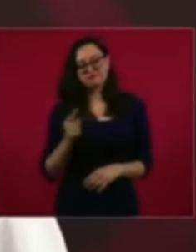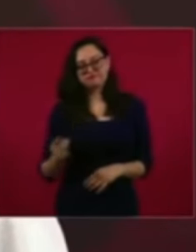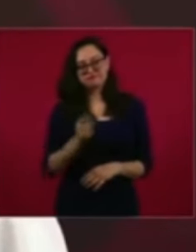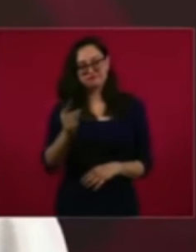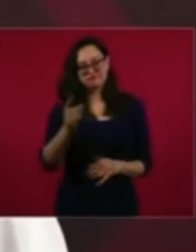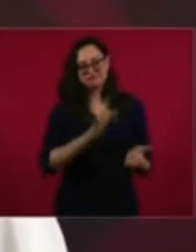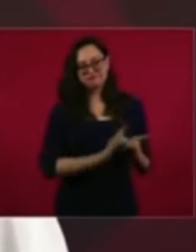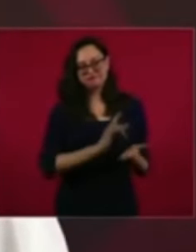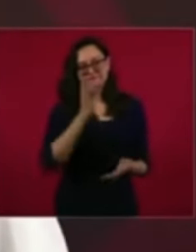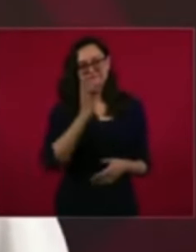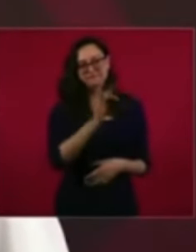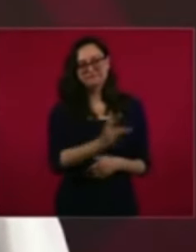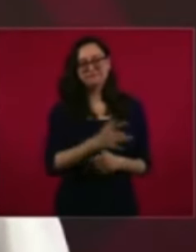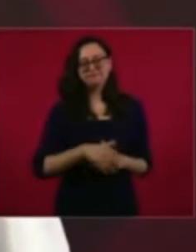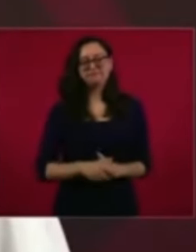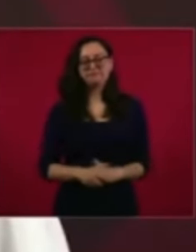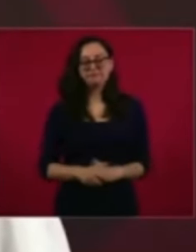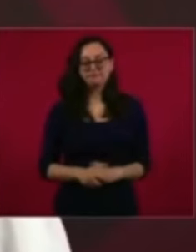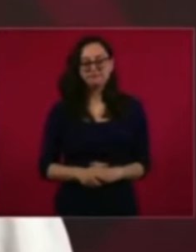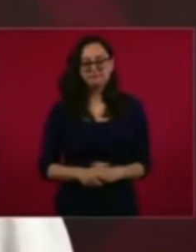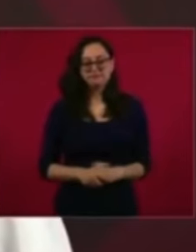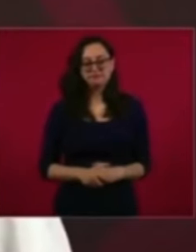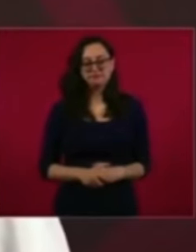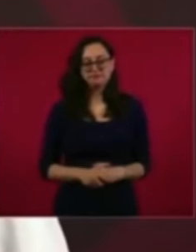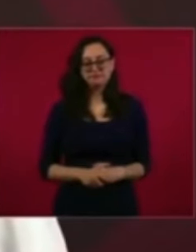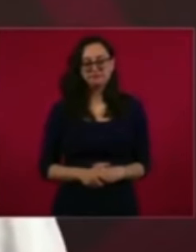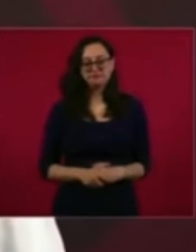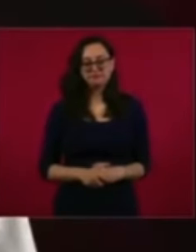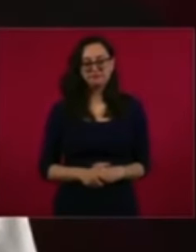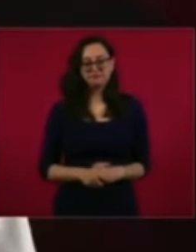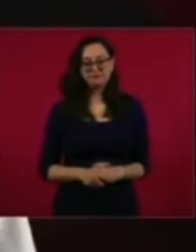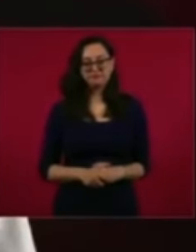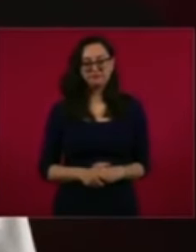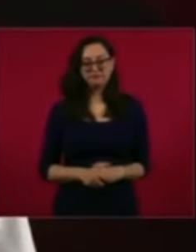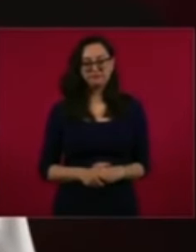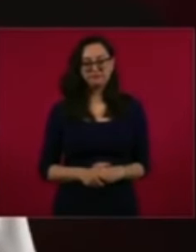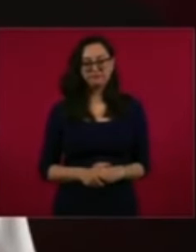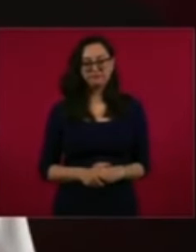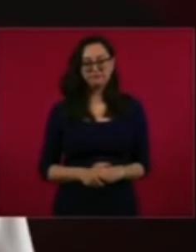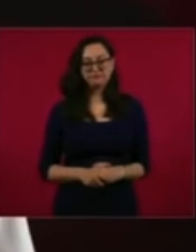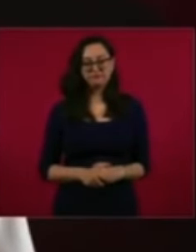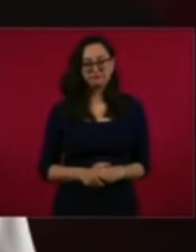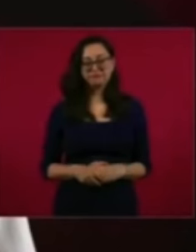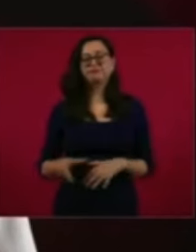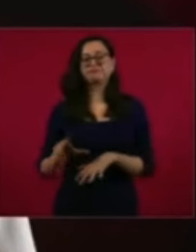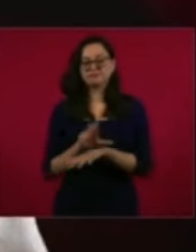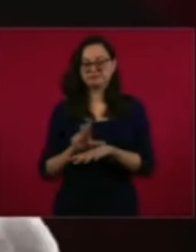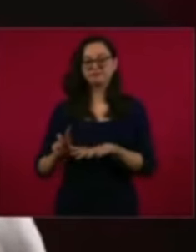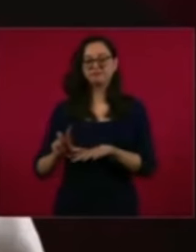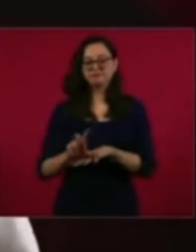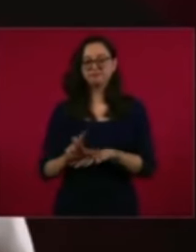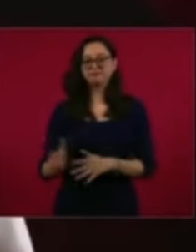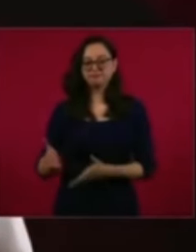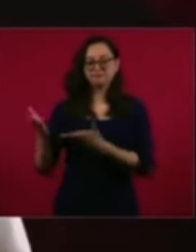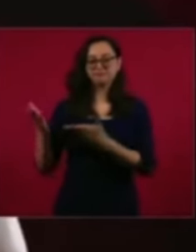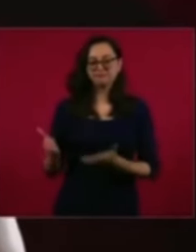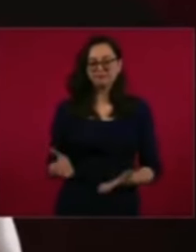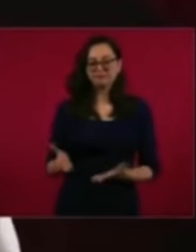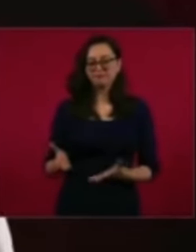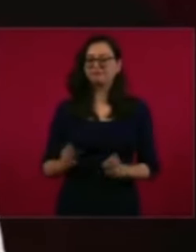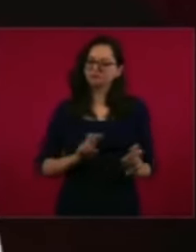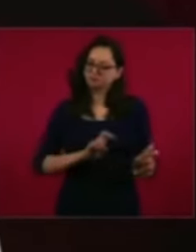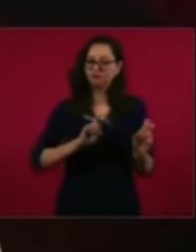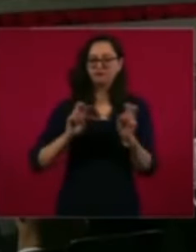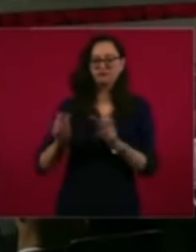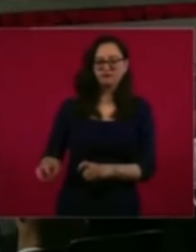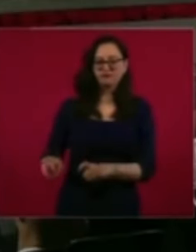gracias so kul le trenó llegó el tren na en tren Súbete